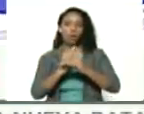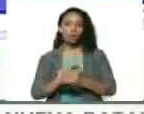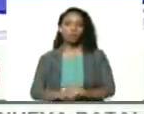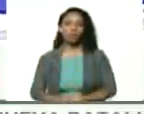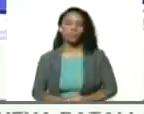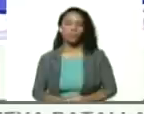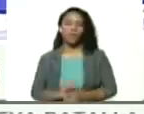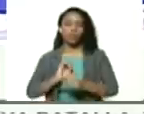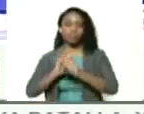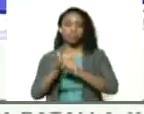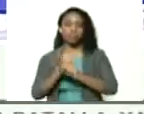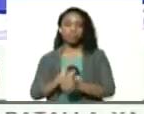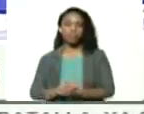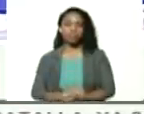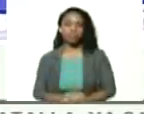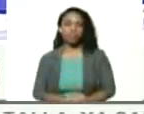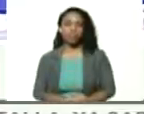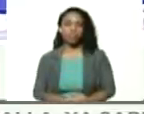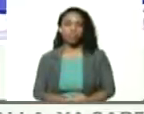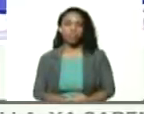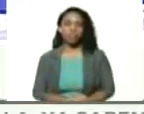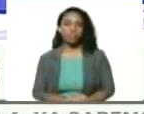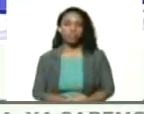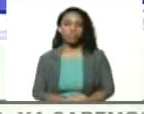el coronavirus.